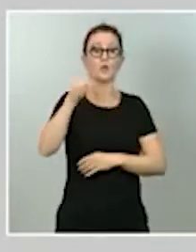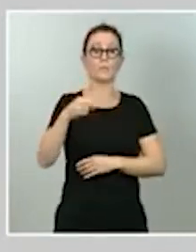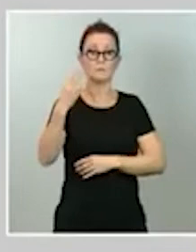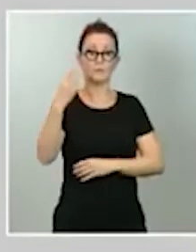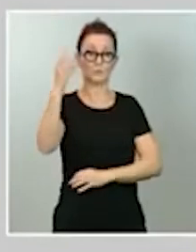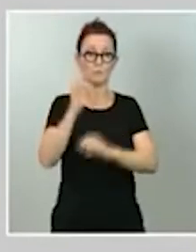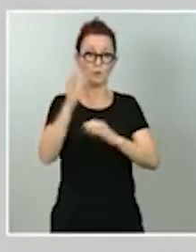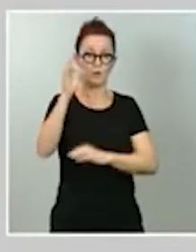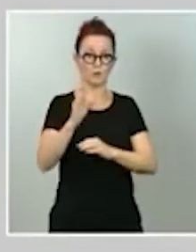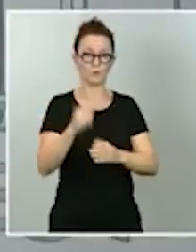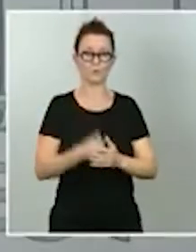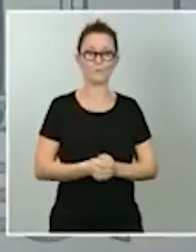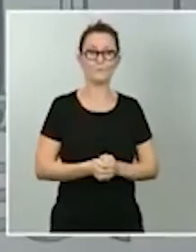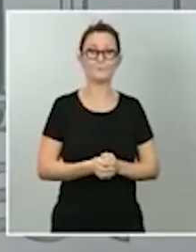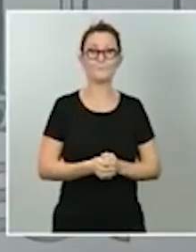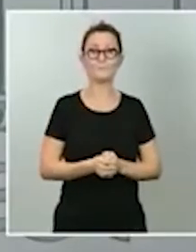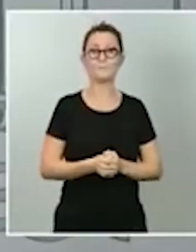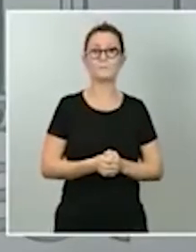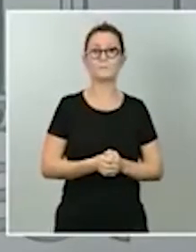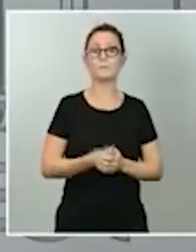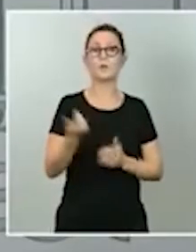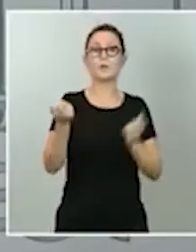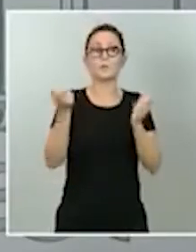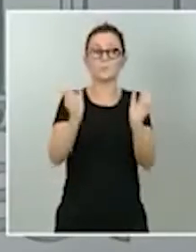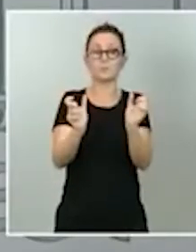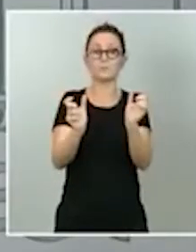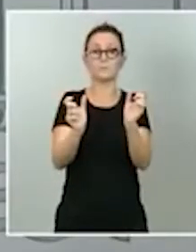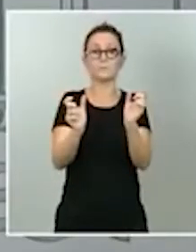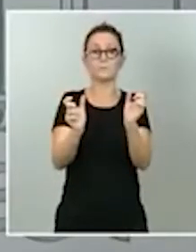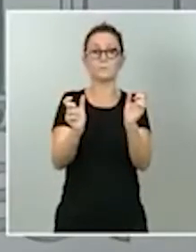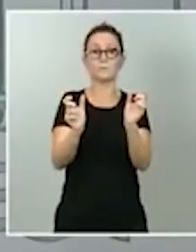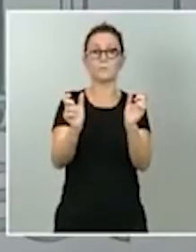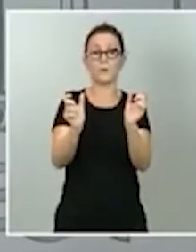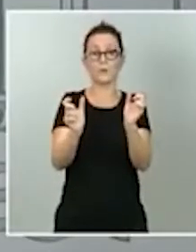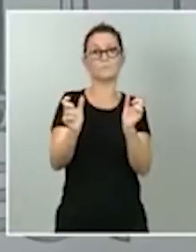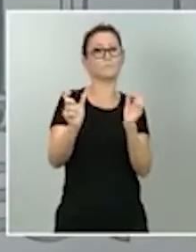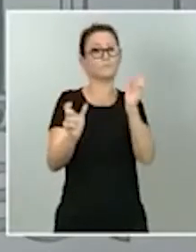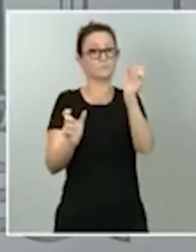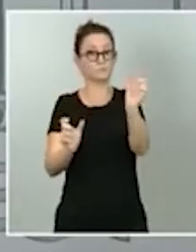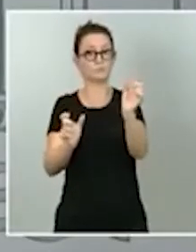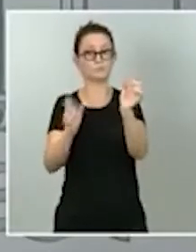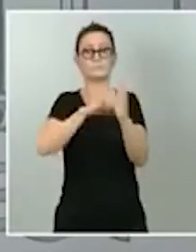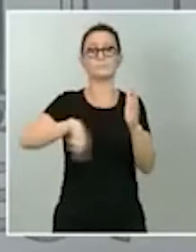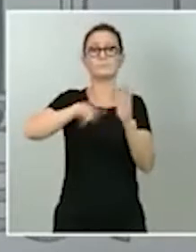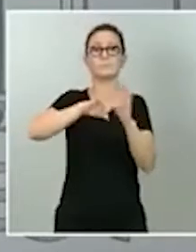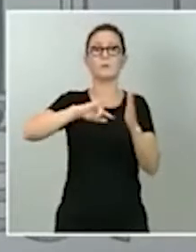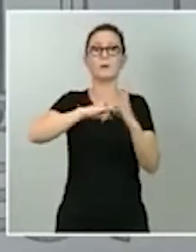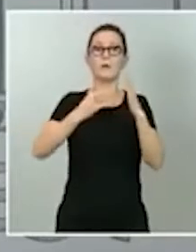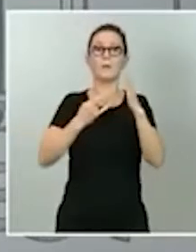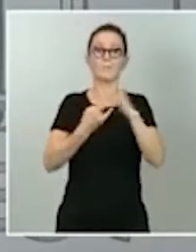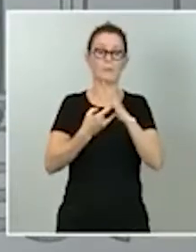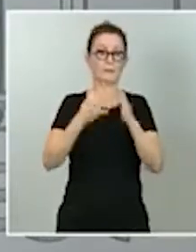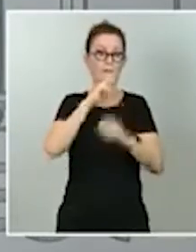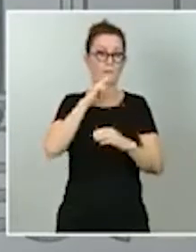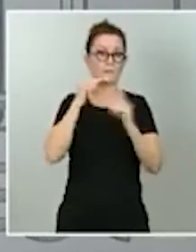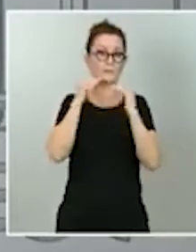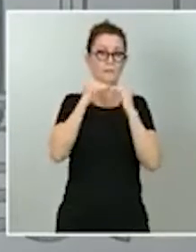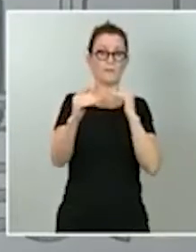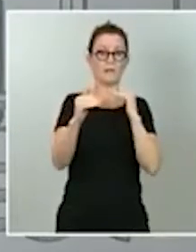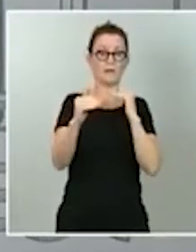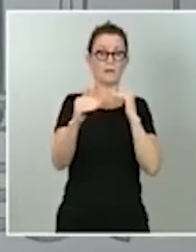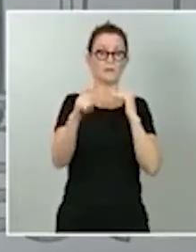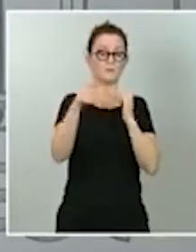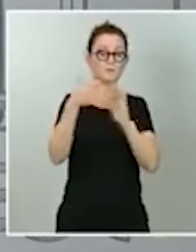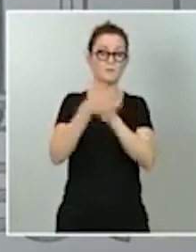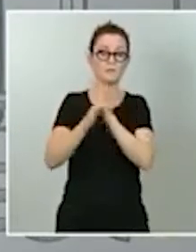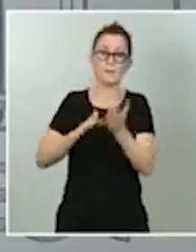e insisto ligeramente superior a la comunicada en el plan de estabilidad y que trae como consecuencia el impacto más intenso de